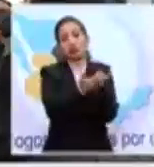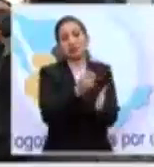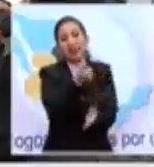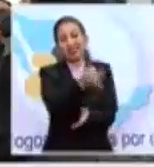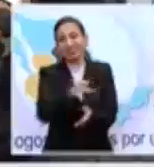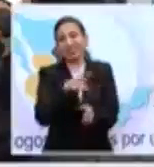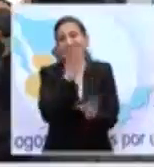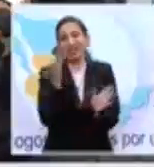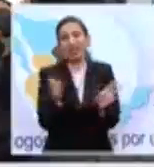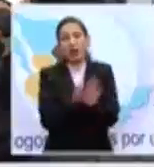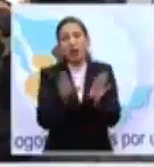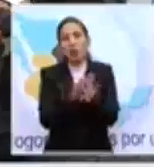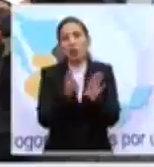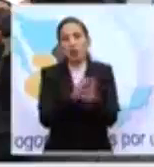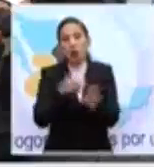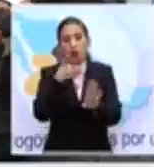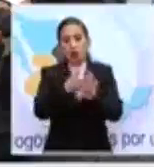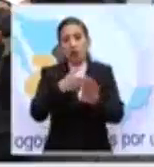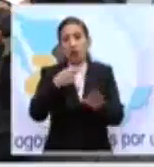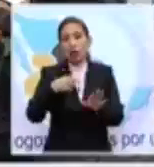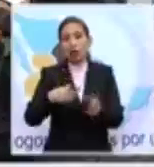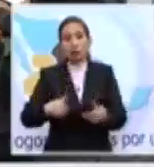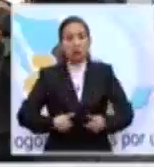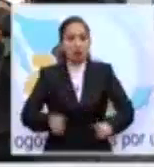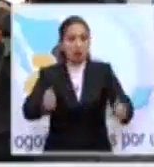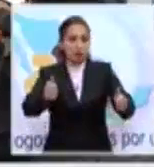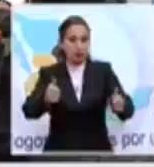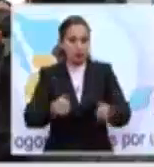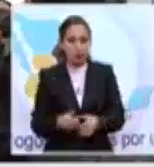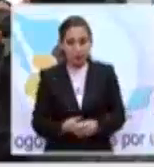público programático como es la Cruzada contra el Hambre.